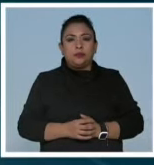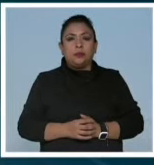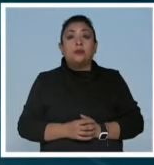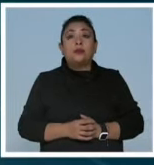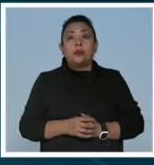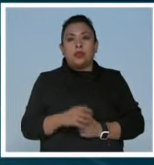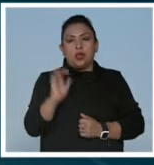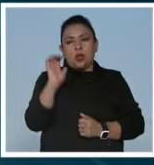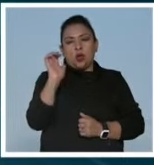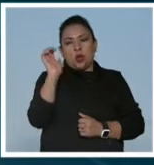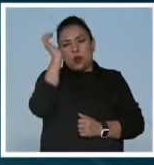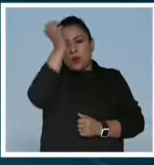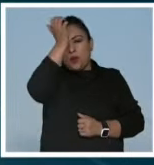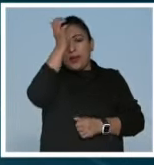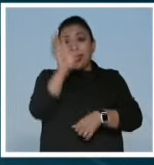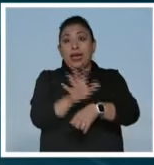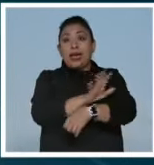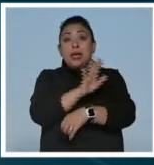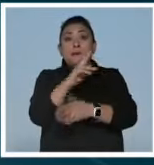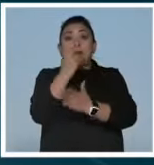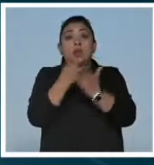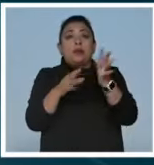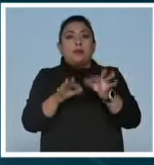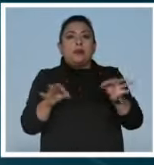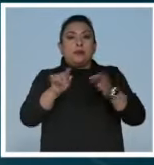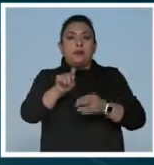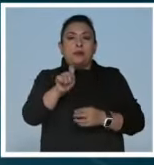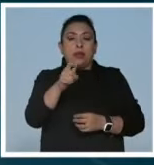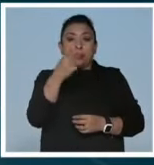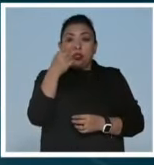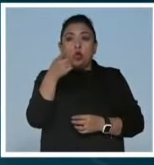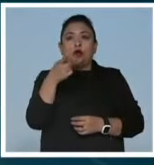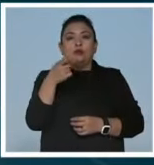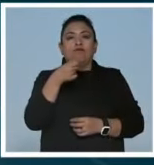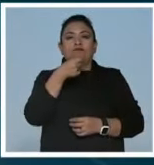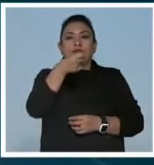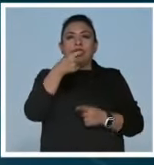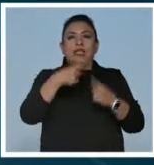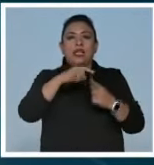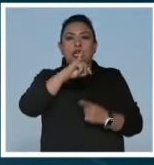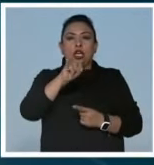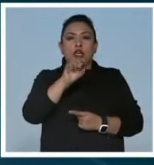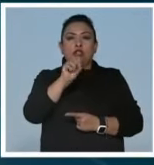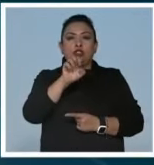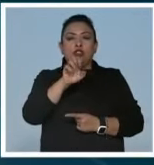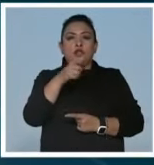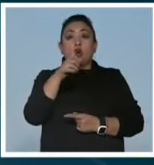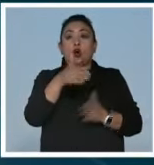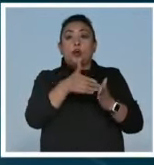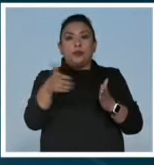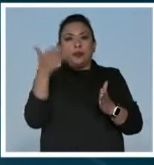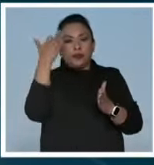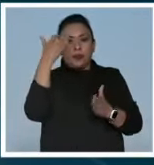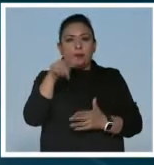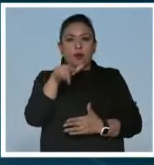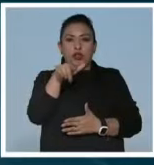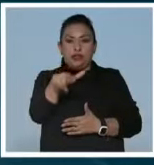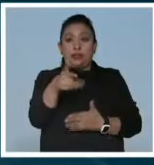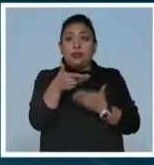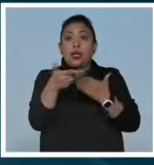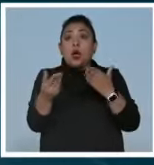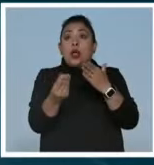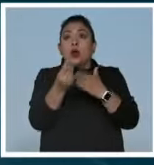La Oveja Eléctrica, programa emblemático de Canal 22, conducido por José Gordon, llega a su temporada 17. Solo que para